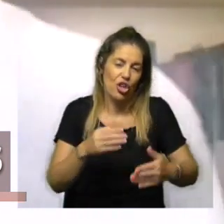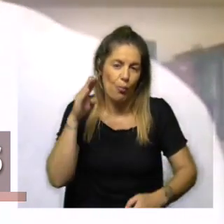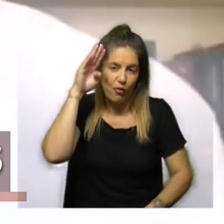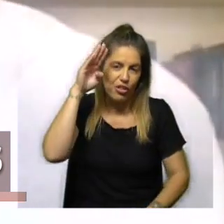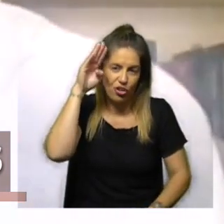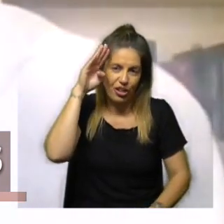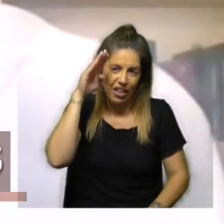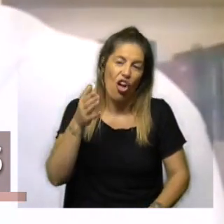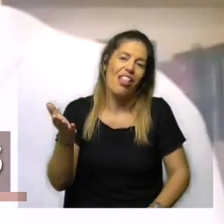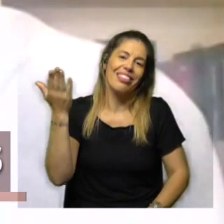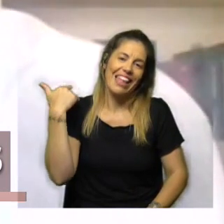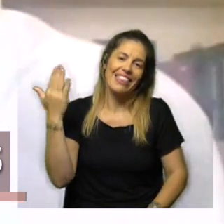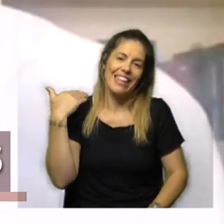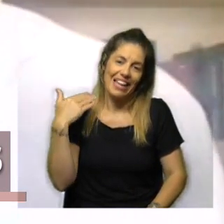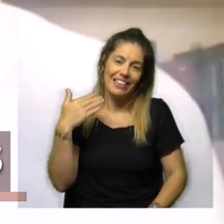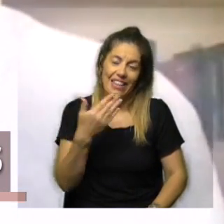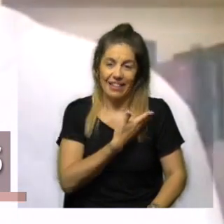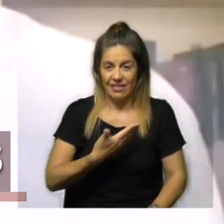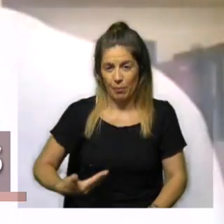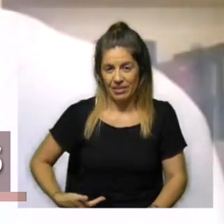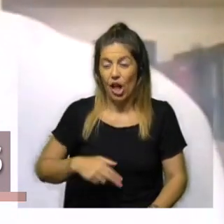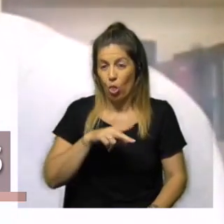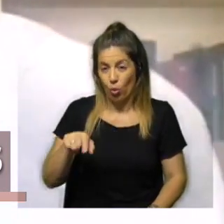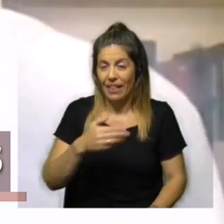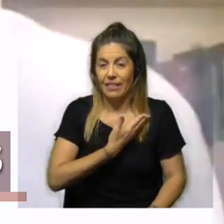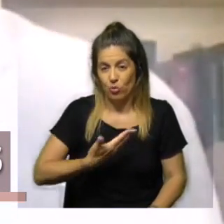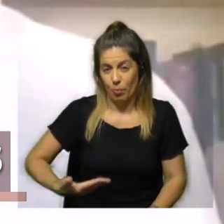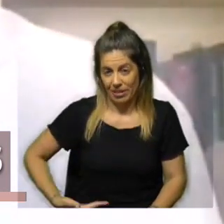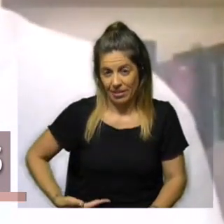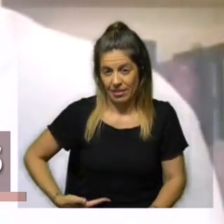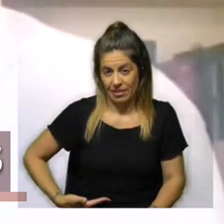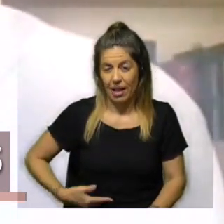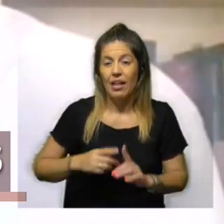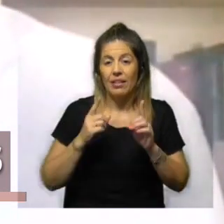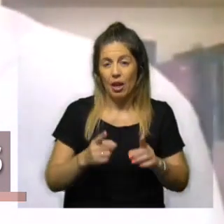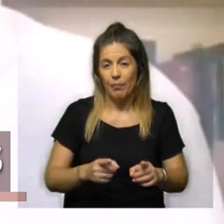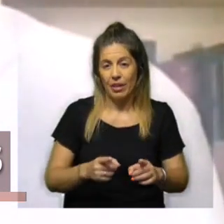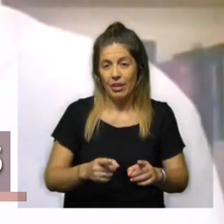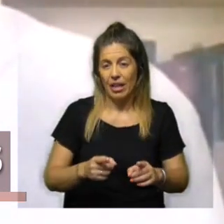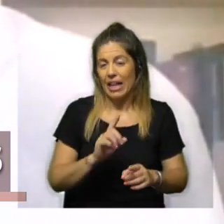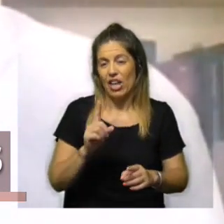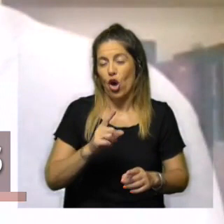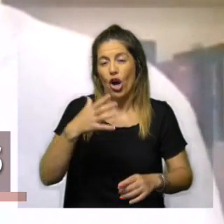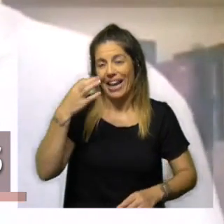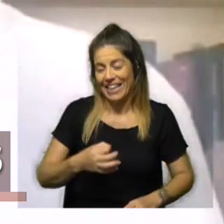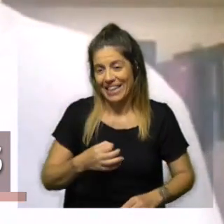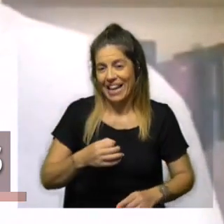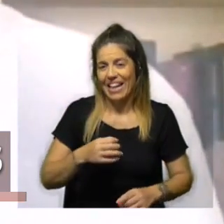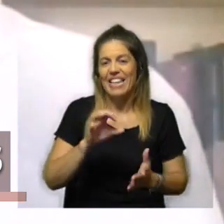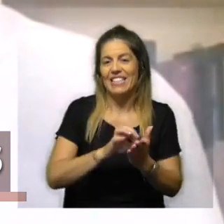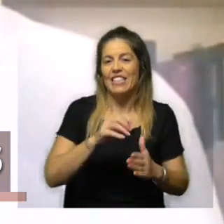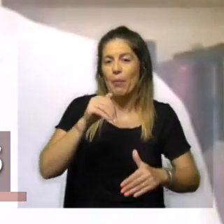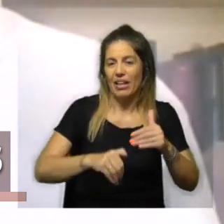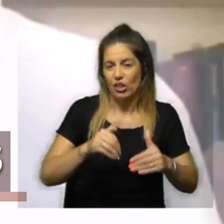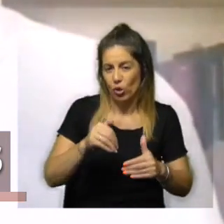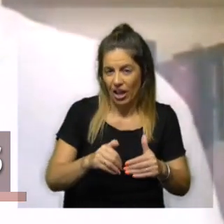Bolsonaro, desde antes de ser presidente, durante su presidencia, desde deslegitimación del sistema electoral, de